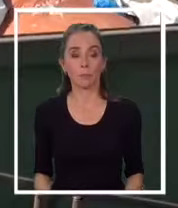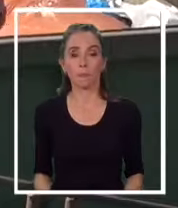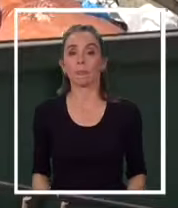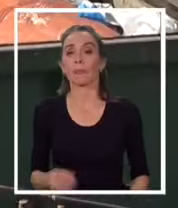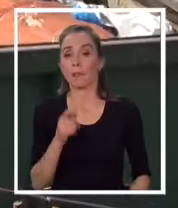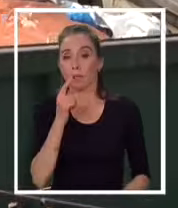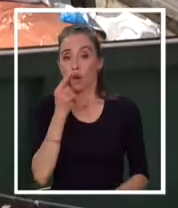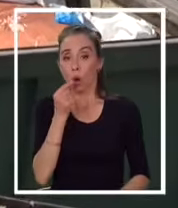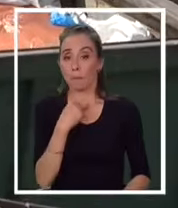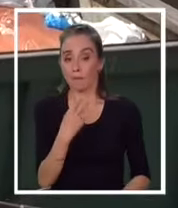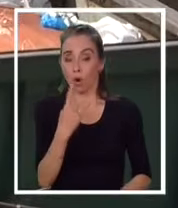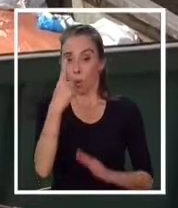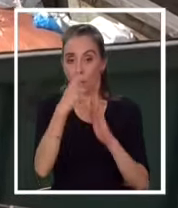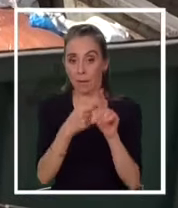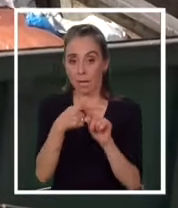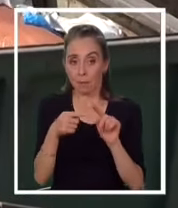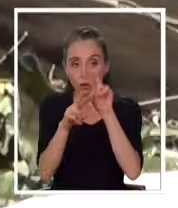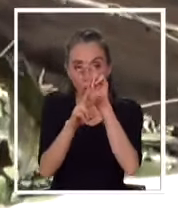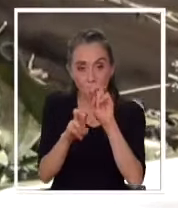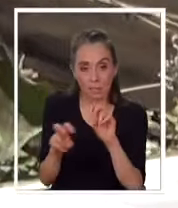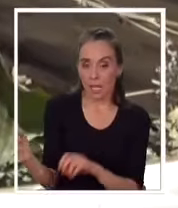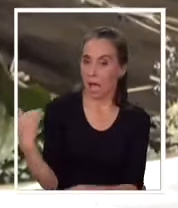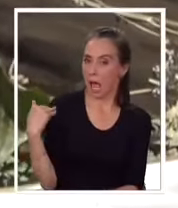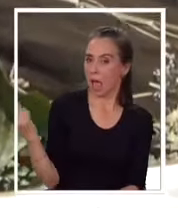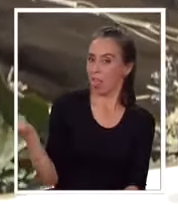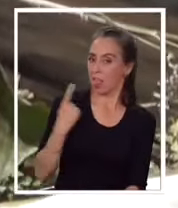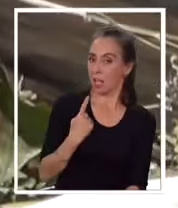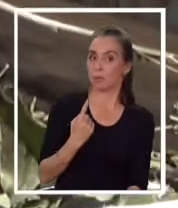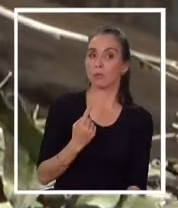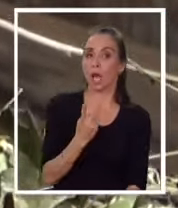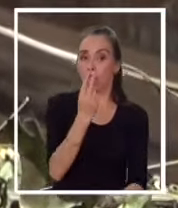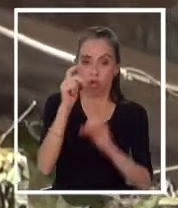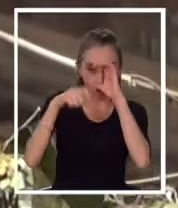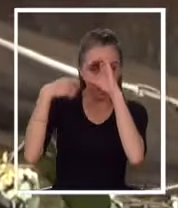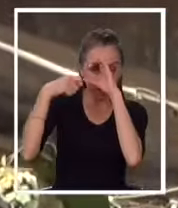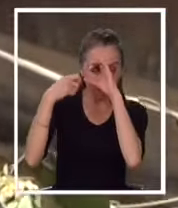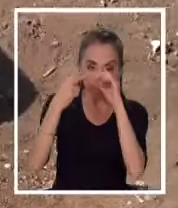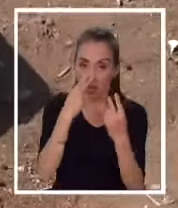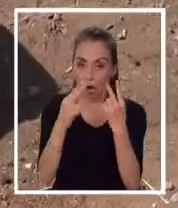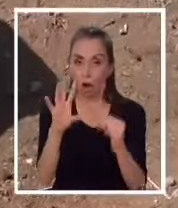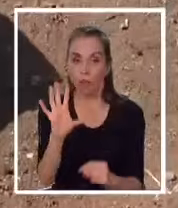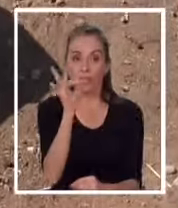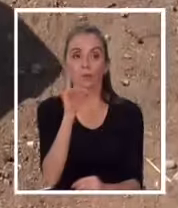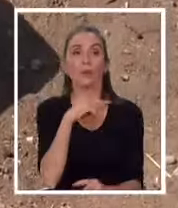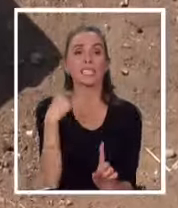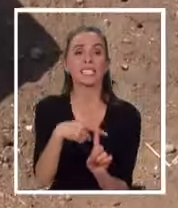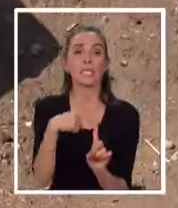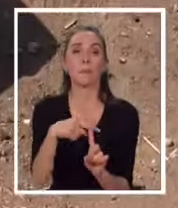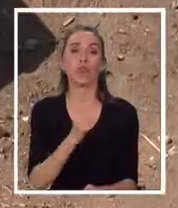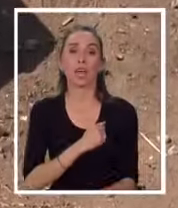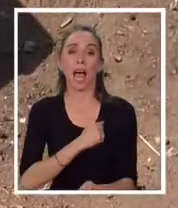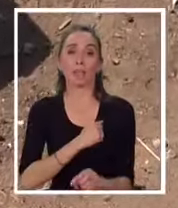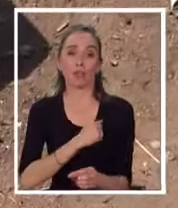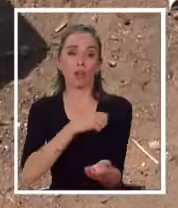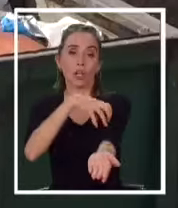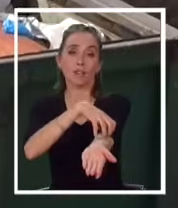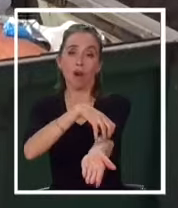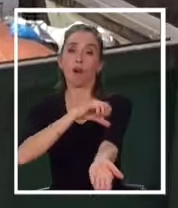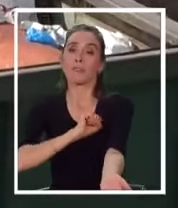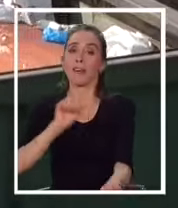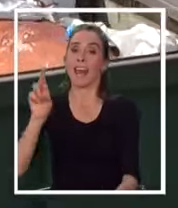Durante un mes y medio investigamos esta denuncia, 12 registros, que dejan al descubierto cómo en el cementerio católico de Recoleta